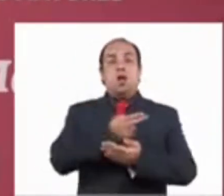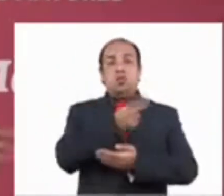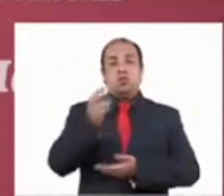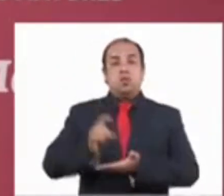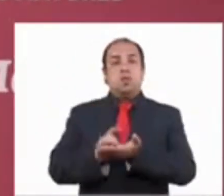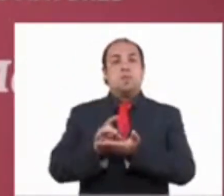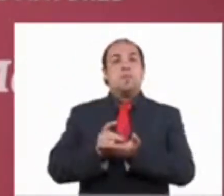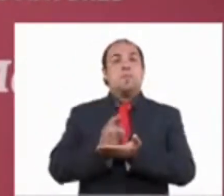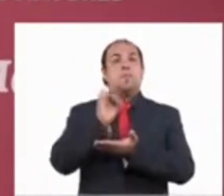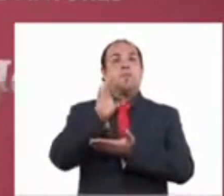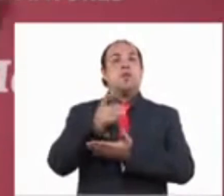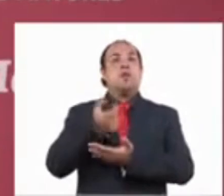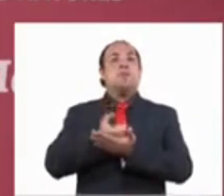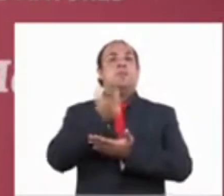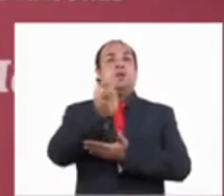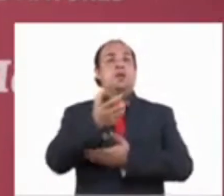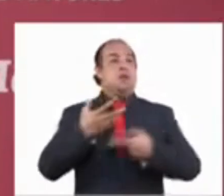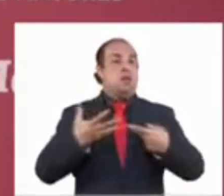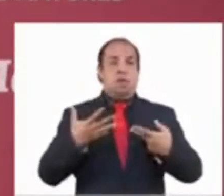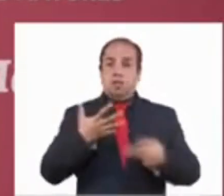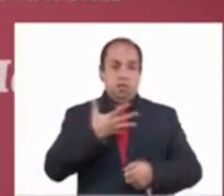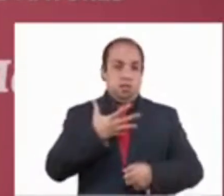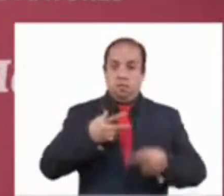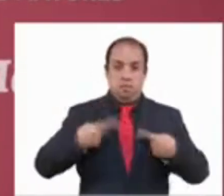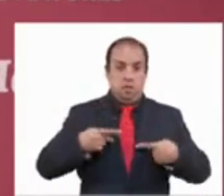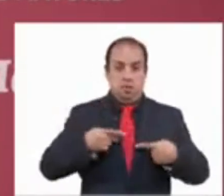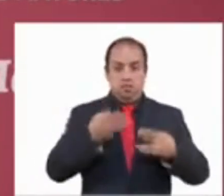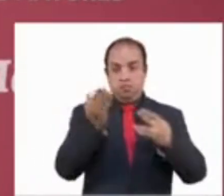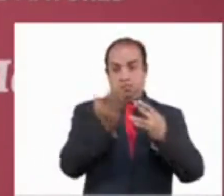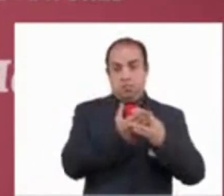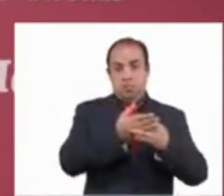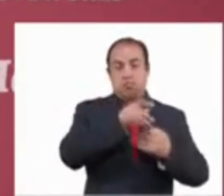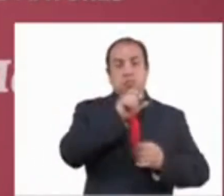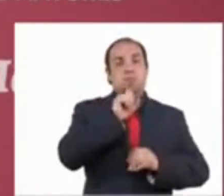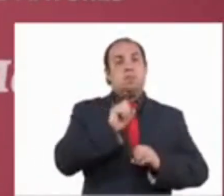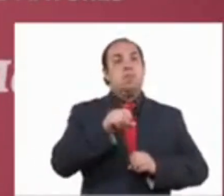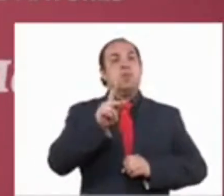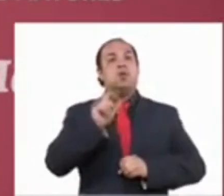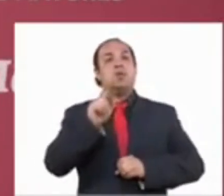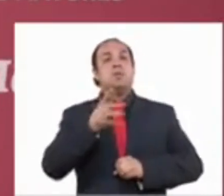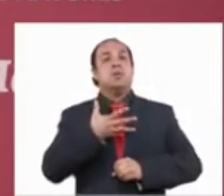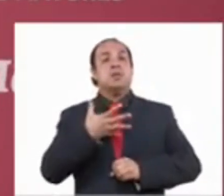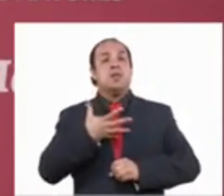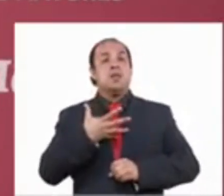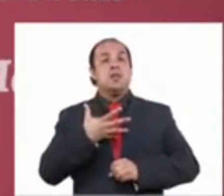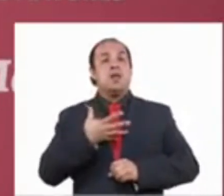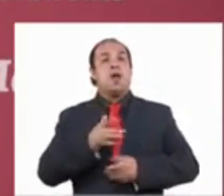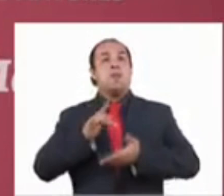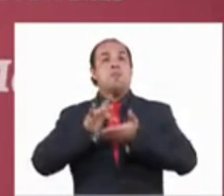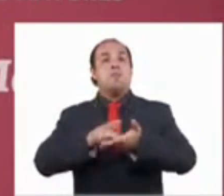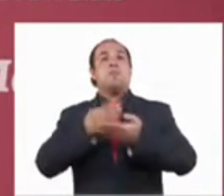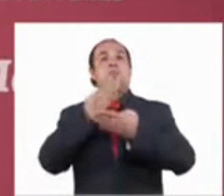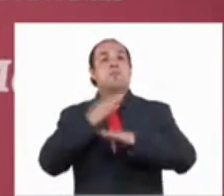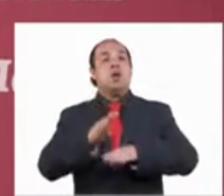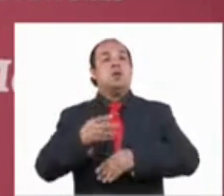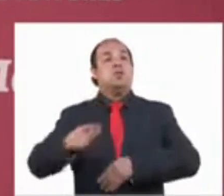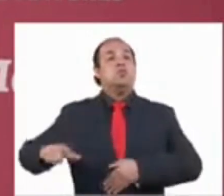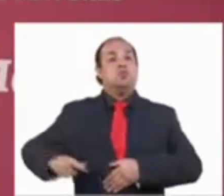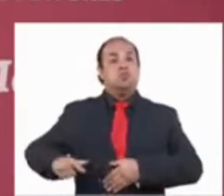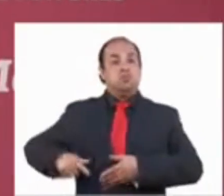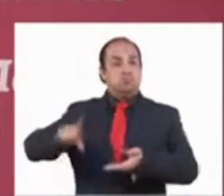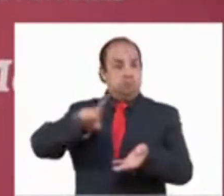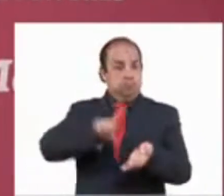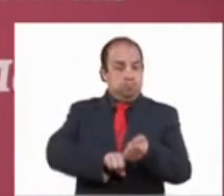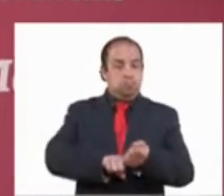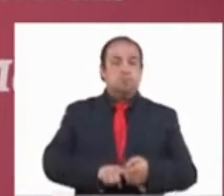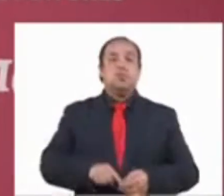no haya nadie en medio, pero además lo reciban a través de un banco del gobierno. En este año que